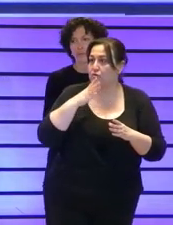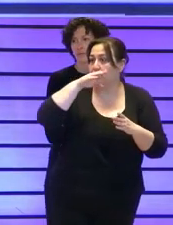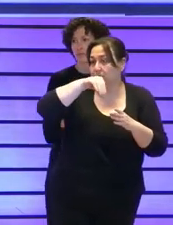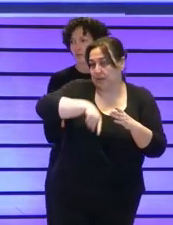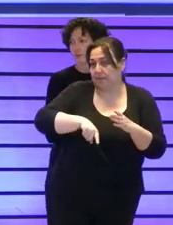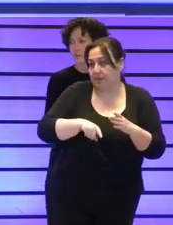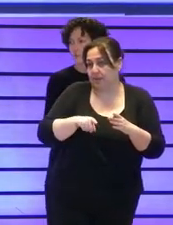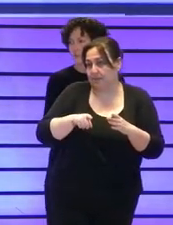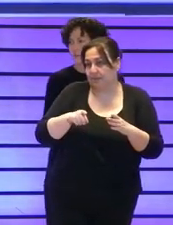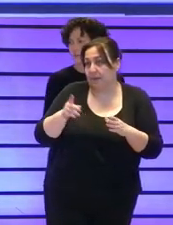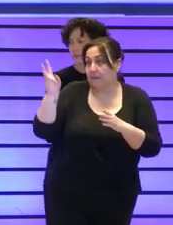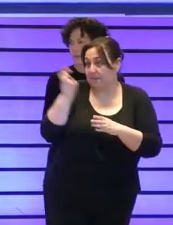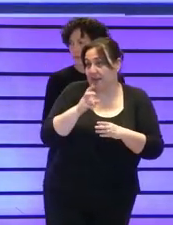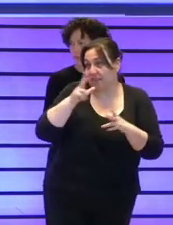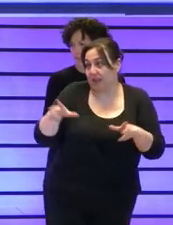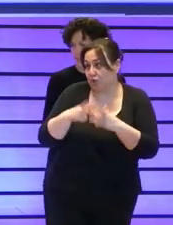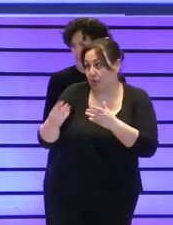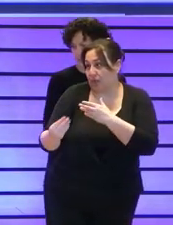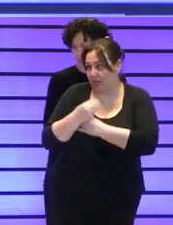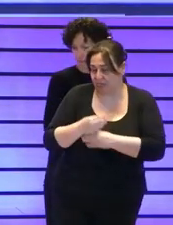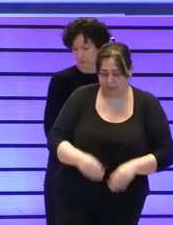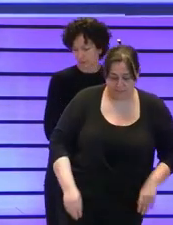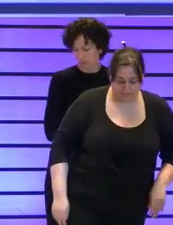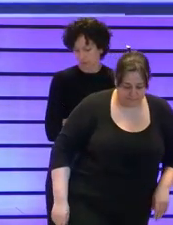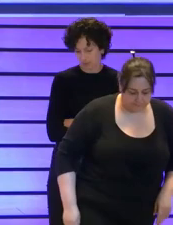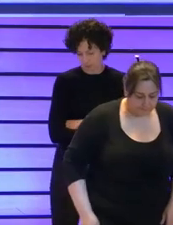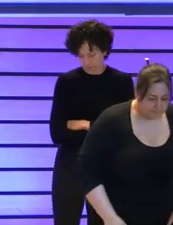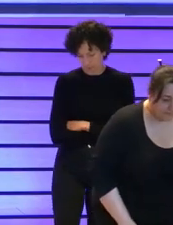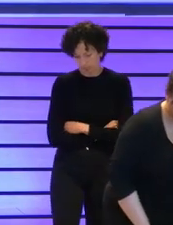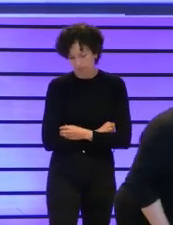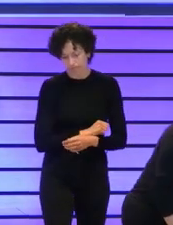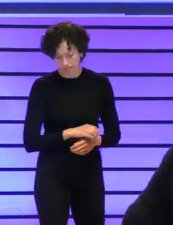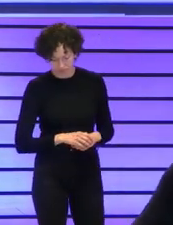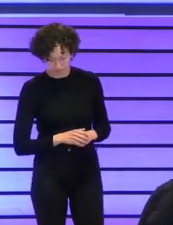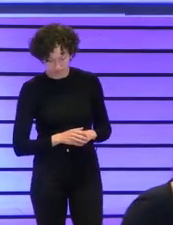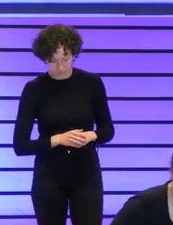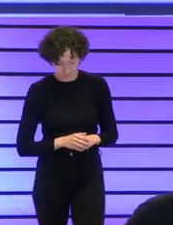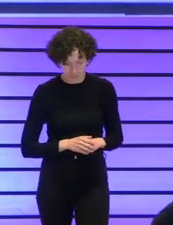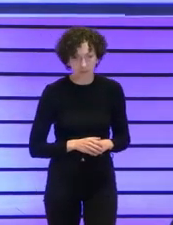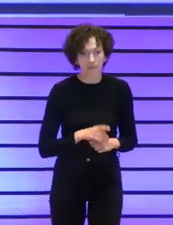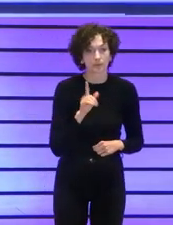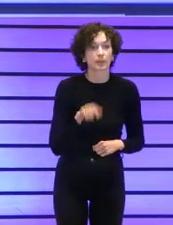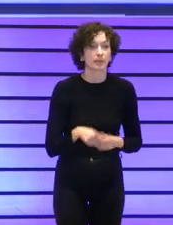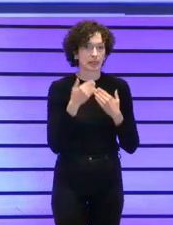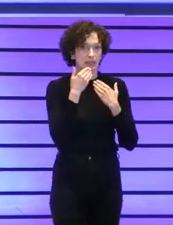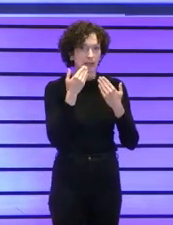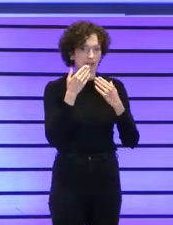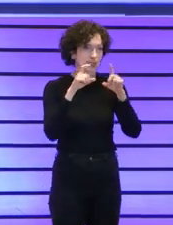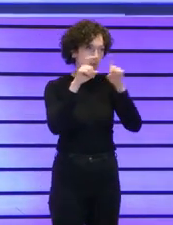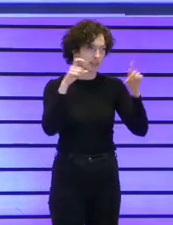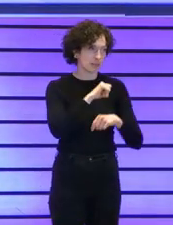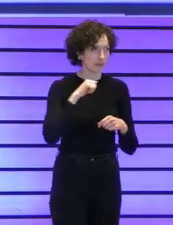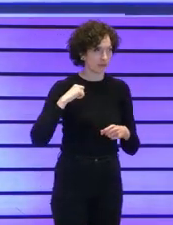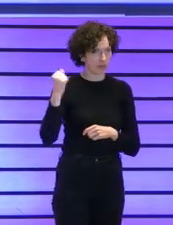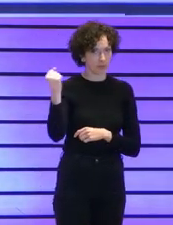sabéis que nos vienen de la responsabilidad social corporativa y de muchos agentes sociales privados que nos apoyan, ¿no? Pero ahora